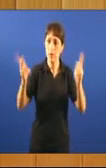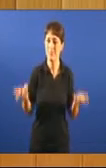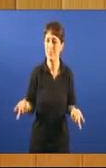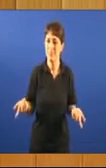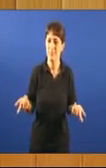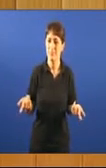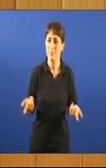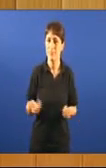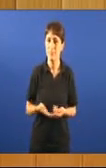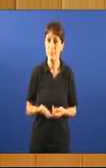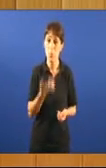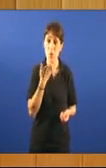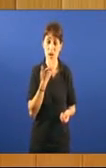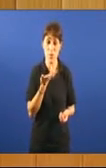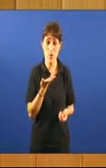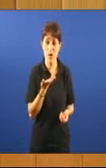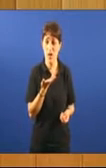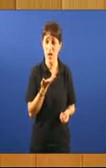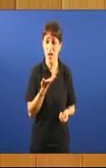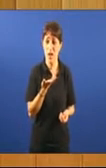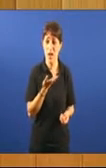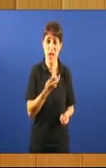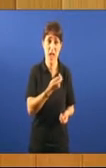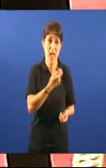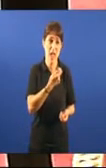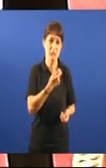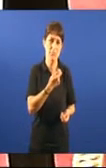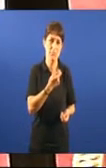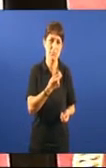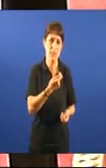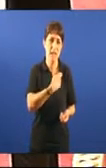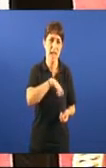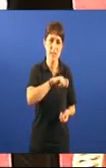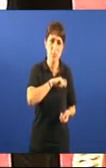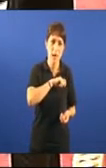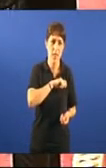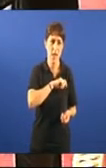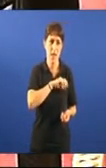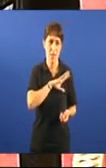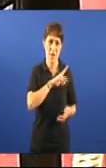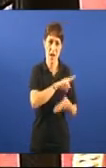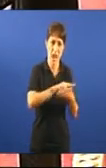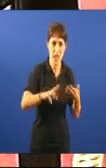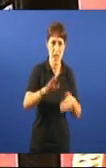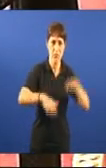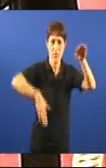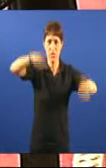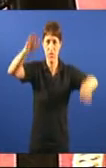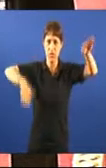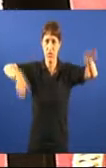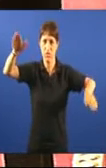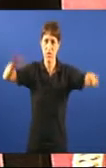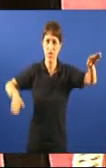correxir as brutais desigualdades xeradas pola globalización se non é apostando pola soberanía. Non é